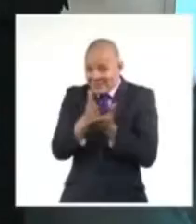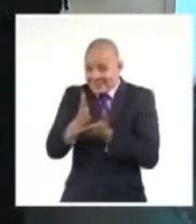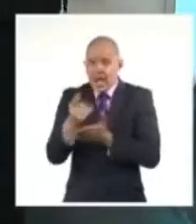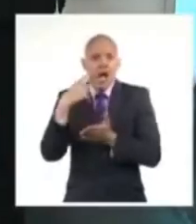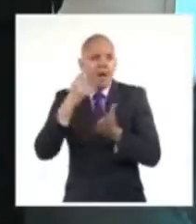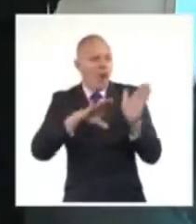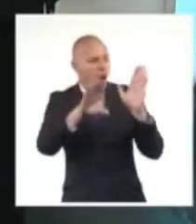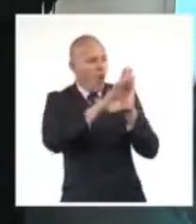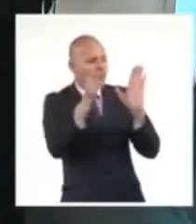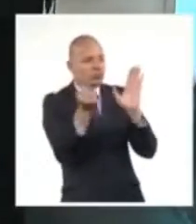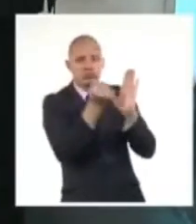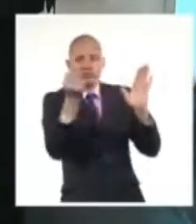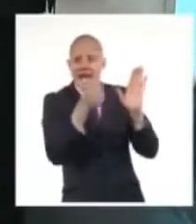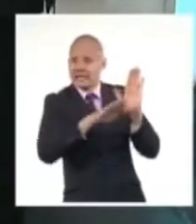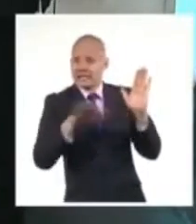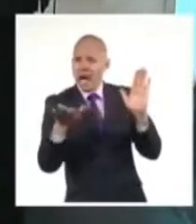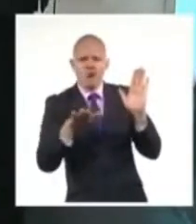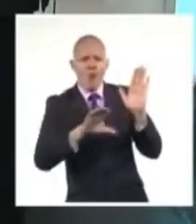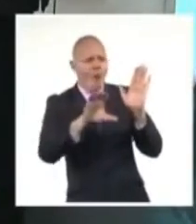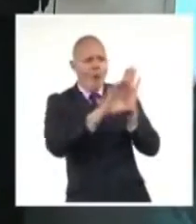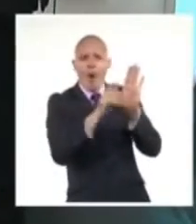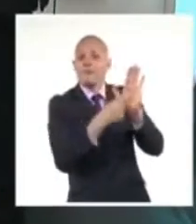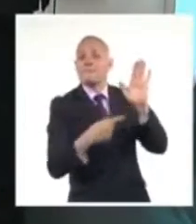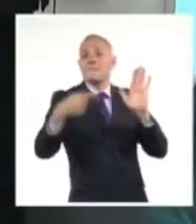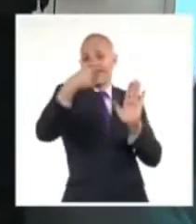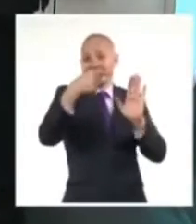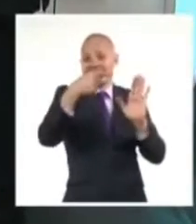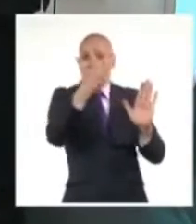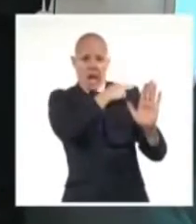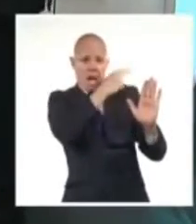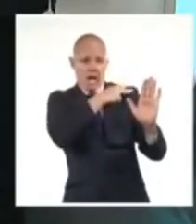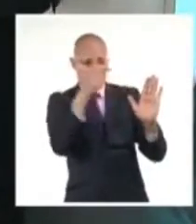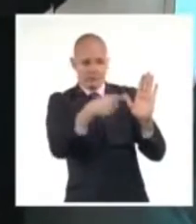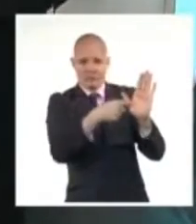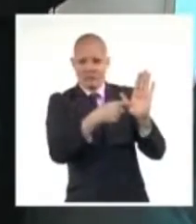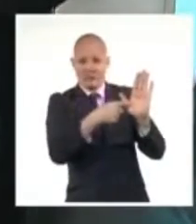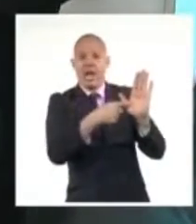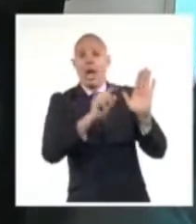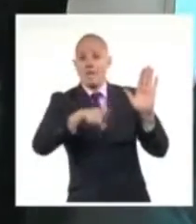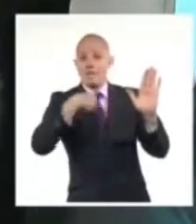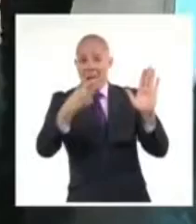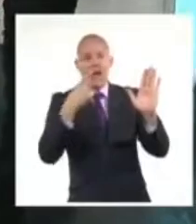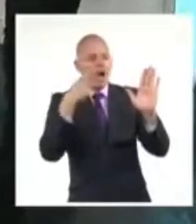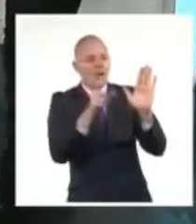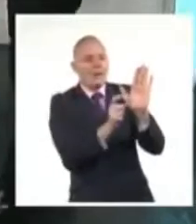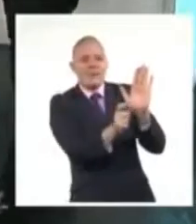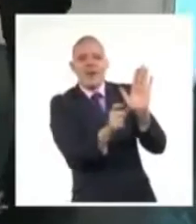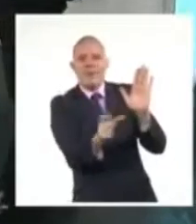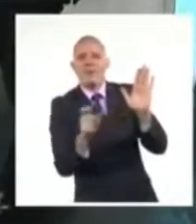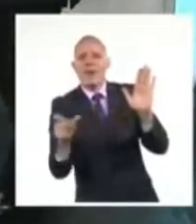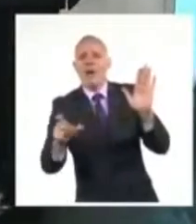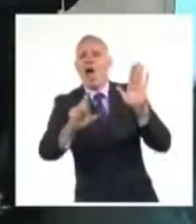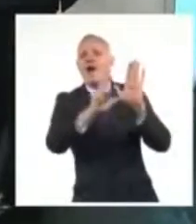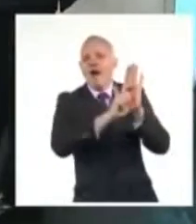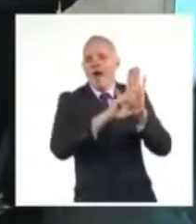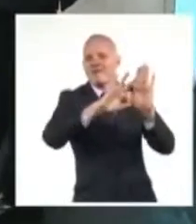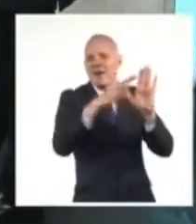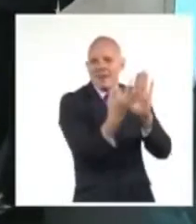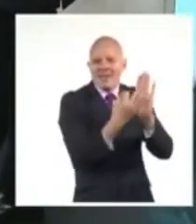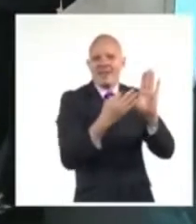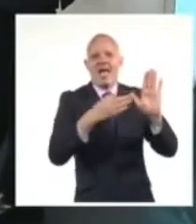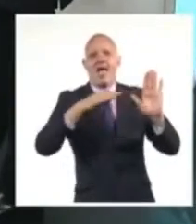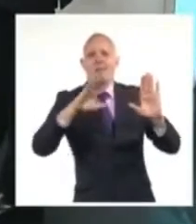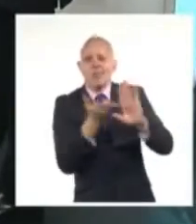Constitución, sino con muchísimas leyes que tienen que implementar de manera coherente esos derechos y esas garantías. Así mismo. Bueno, la Sociedad de Derecho